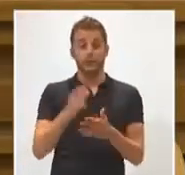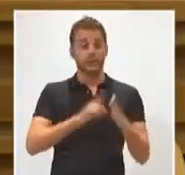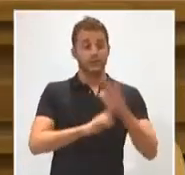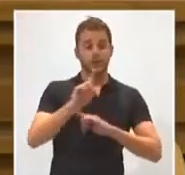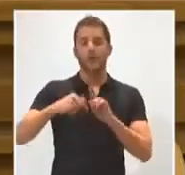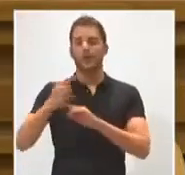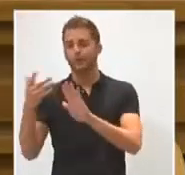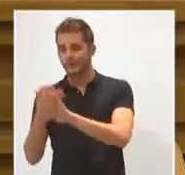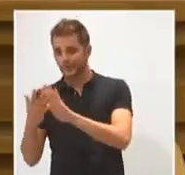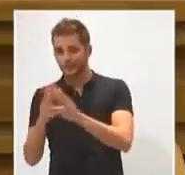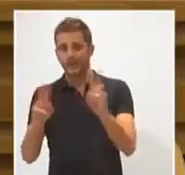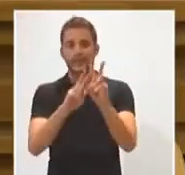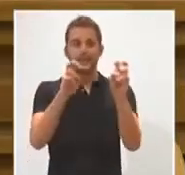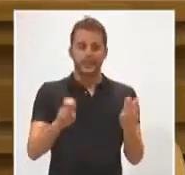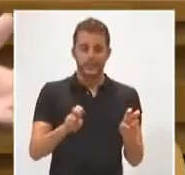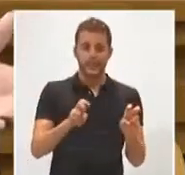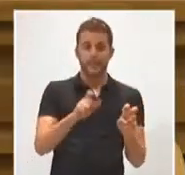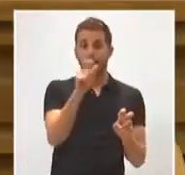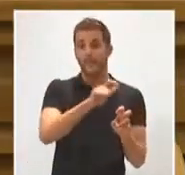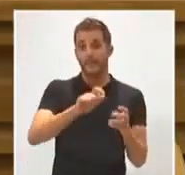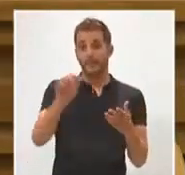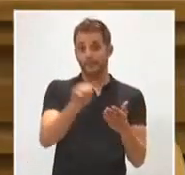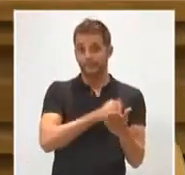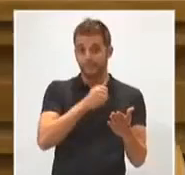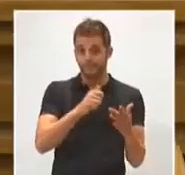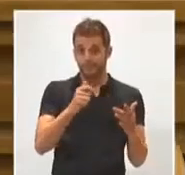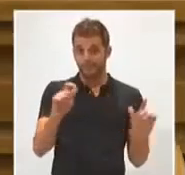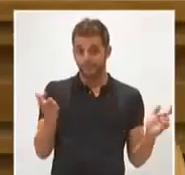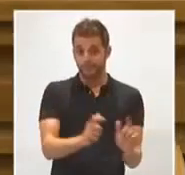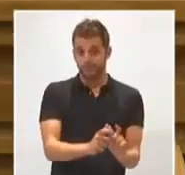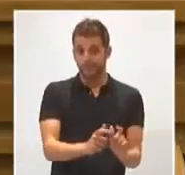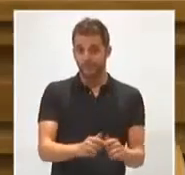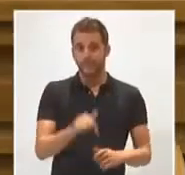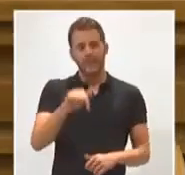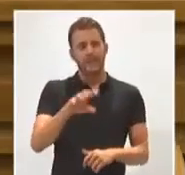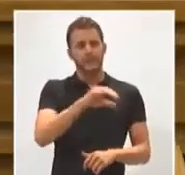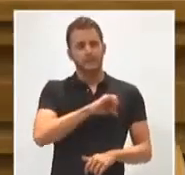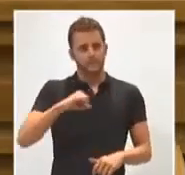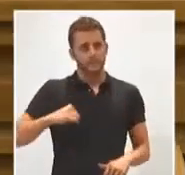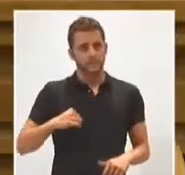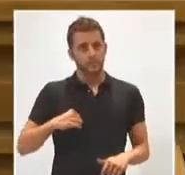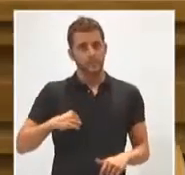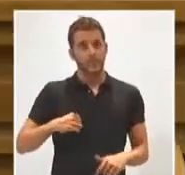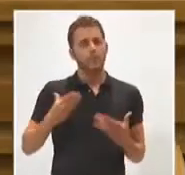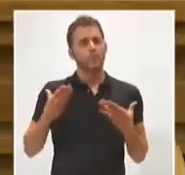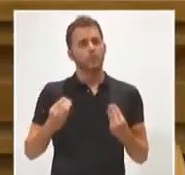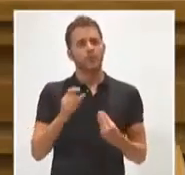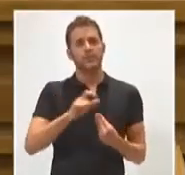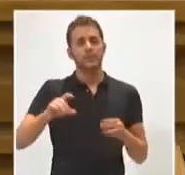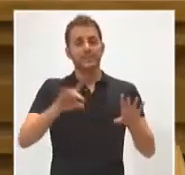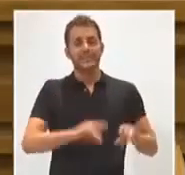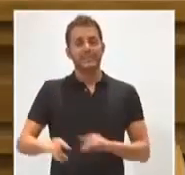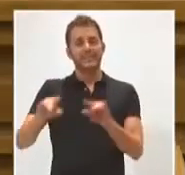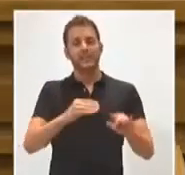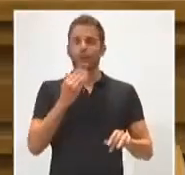de despoblamiento no podía ser de otra manera esta es una región en la que muchos se habrán empeñado en que el territorio sea